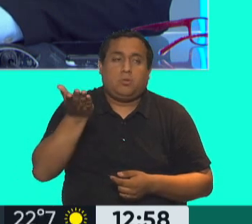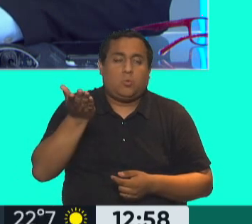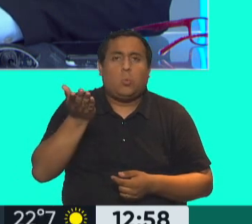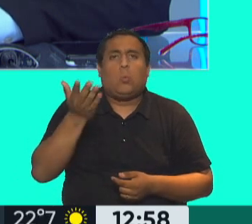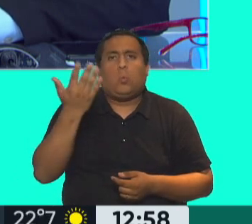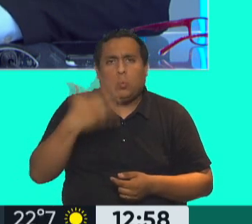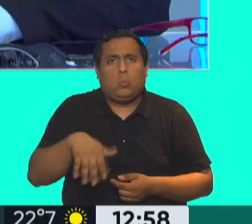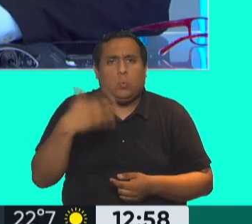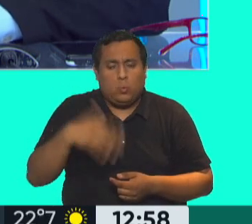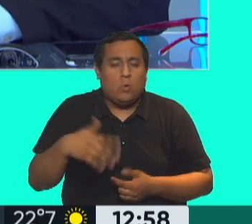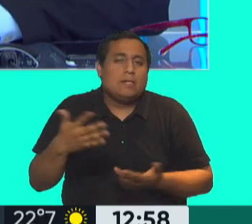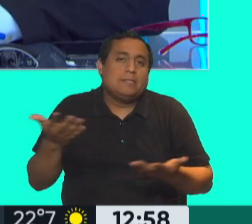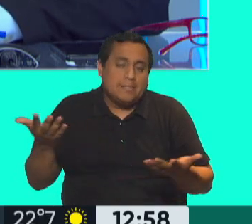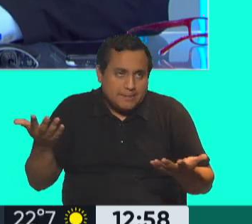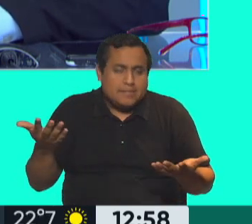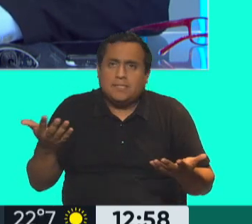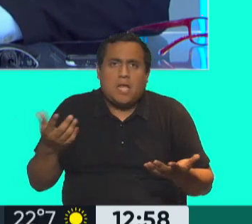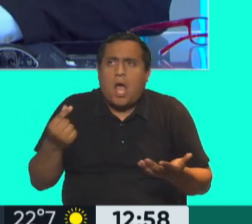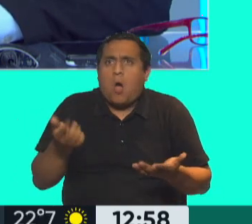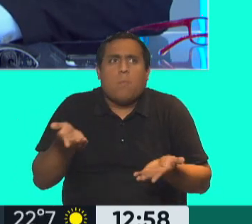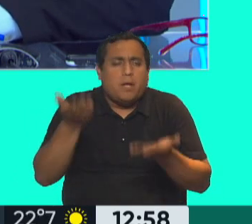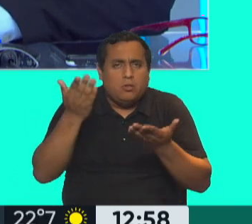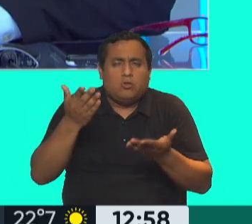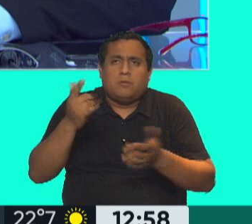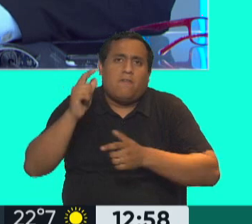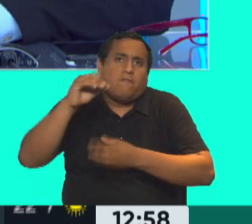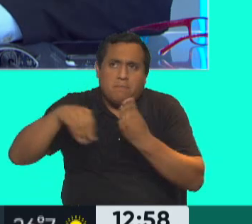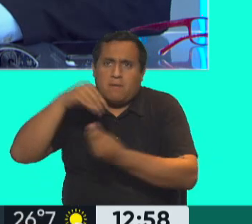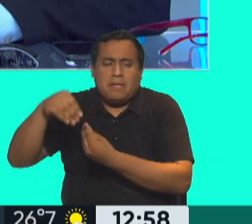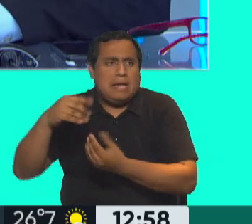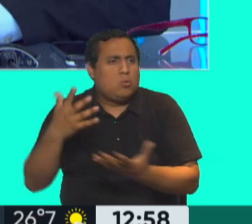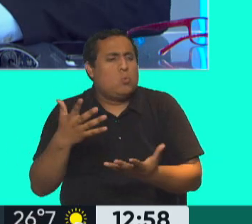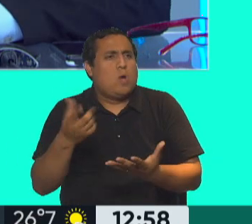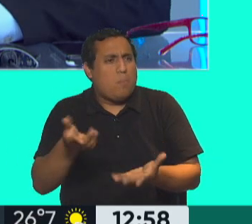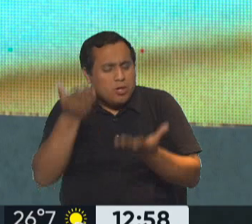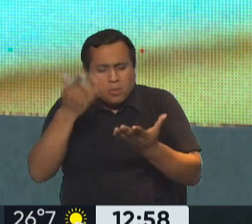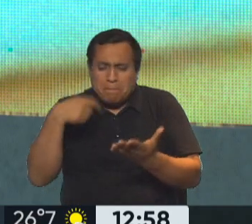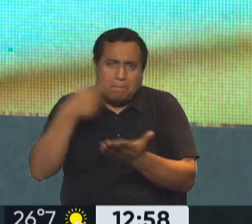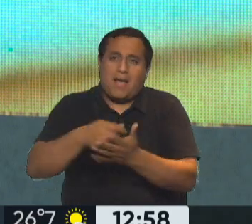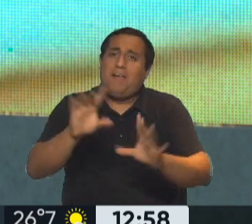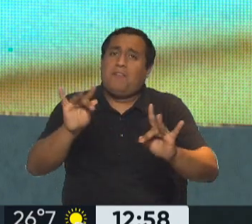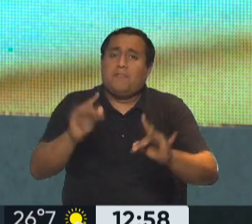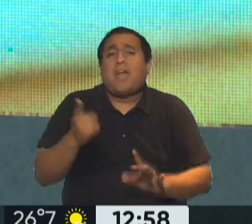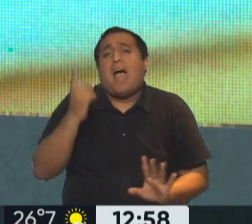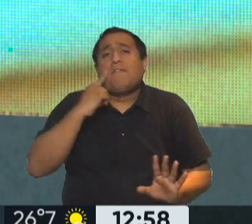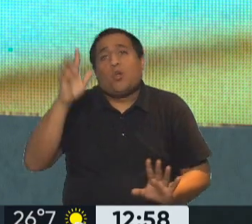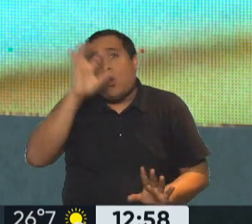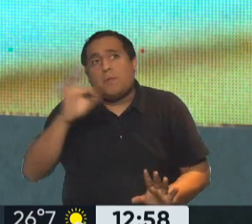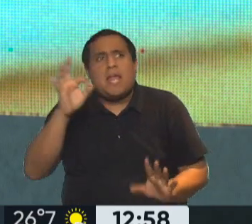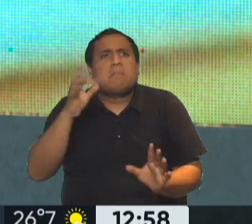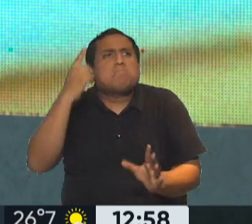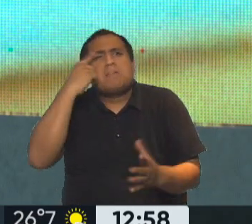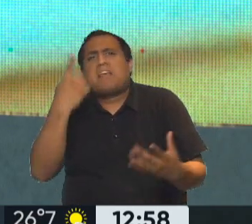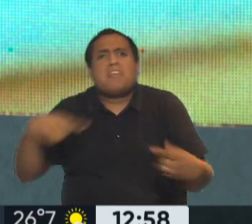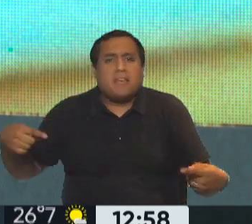sensible, que es el tema de aumentos que a algunas familias ya se les hace imposible pagar, ¿no? Vamos a ver qué dicen, qué opinan los usuarios de